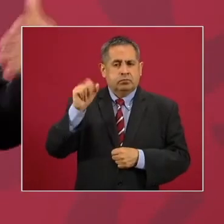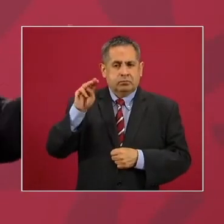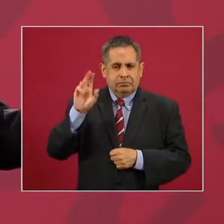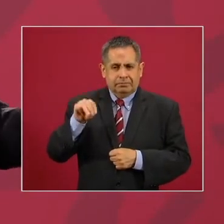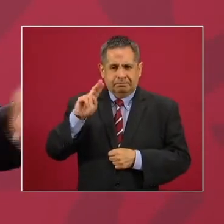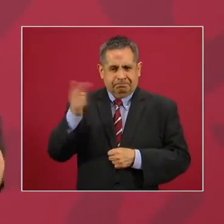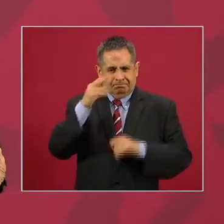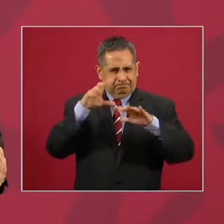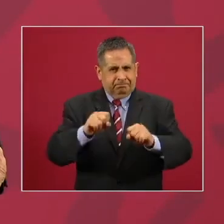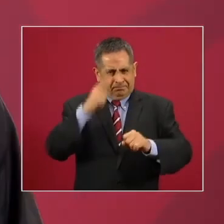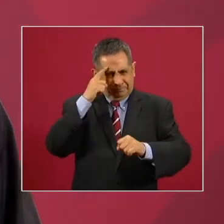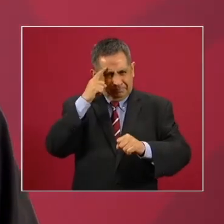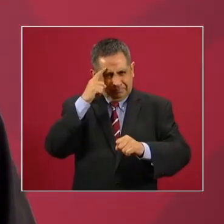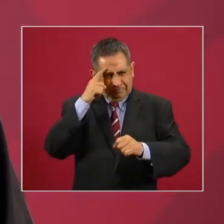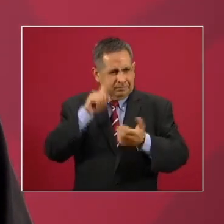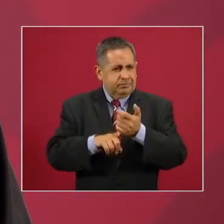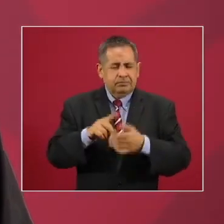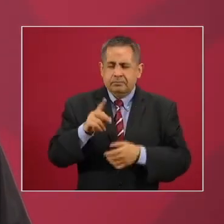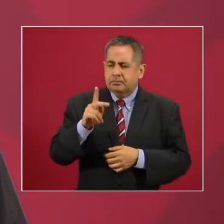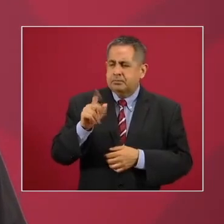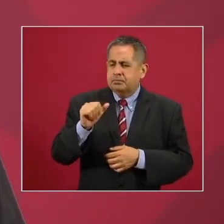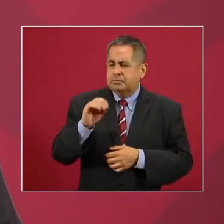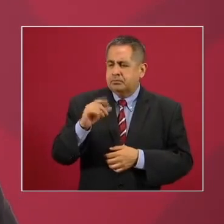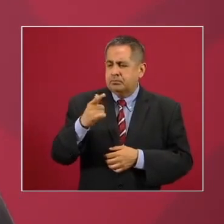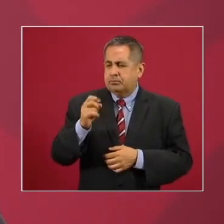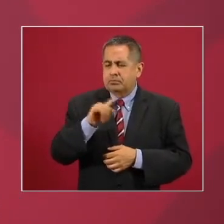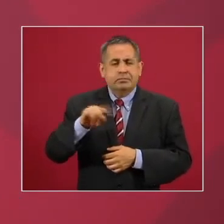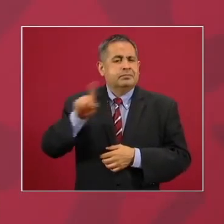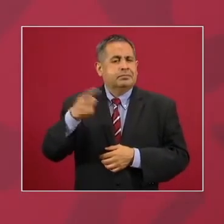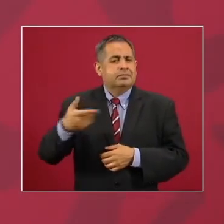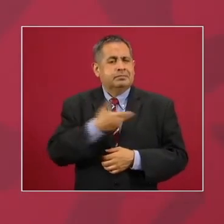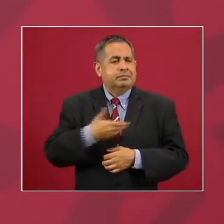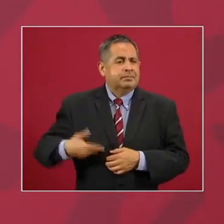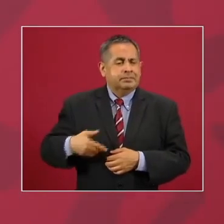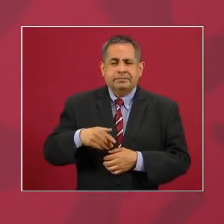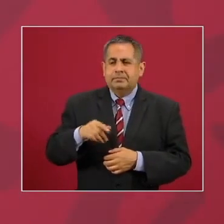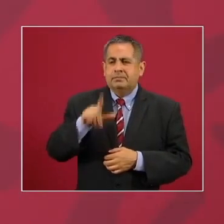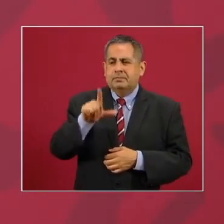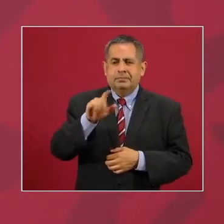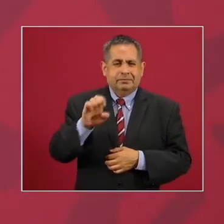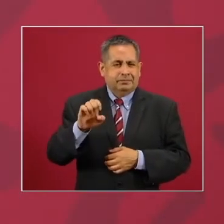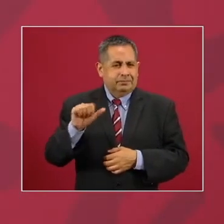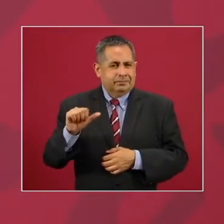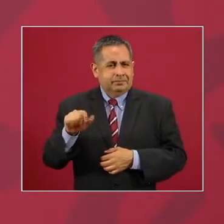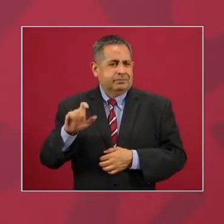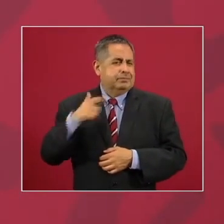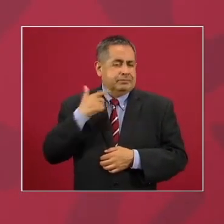está, para que la tengan ustedes a la mano y presentar todo el contexto, porque luego a veces nos quedamos solamente con